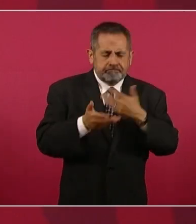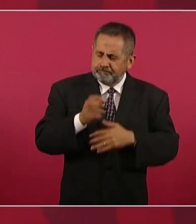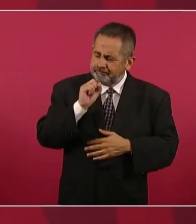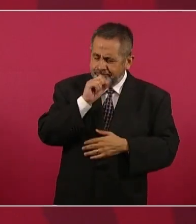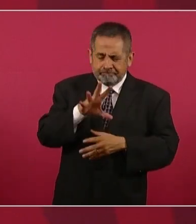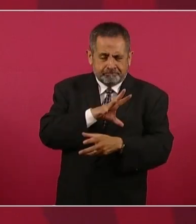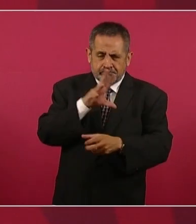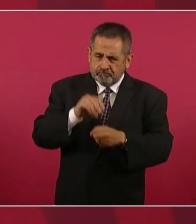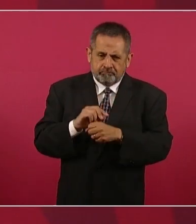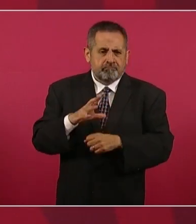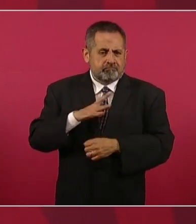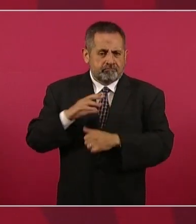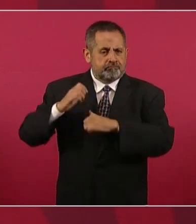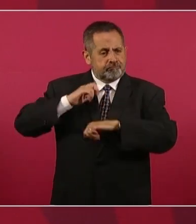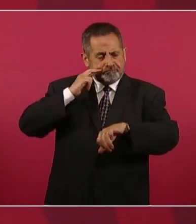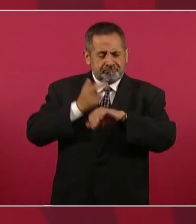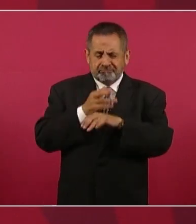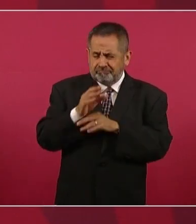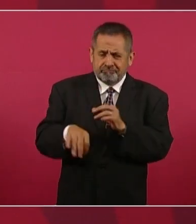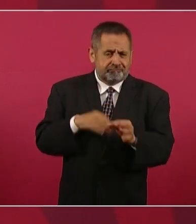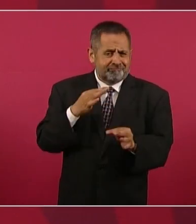otros asuntos de la Secretaría,